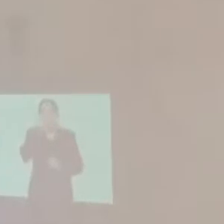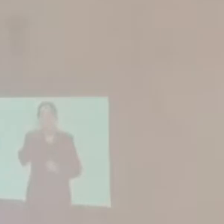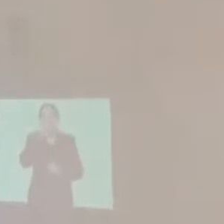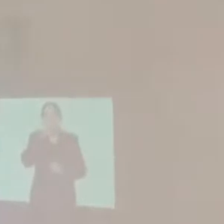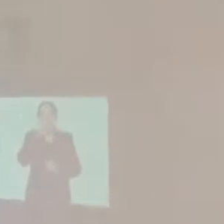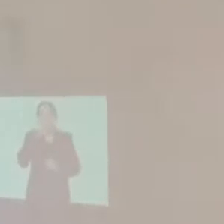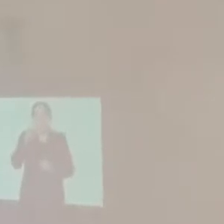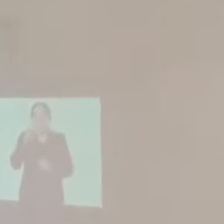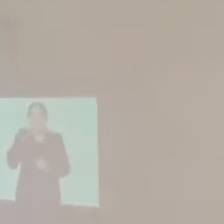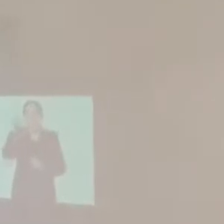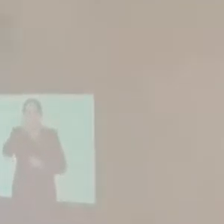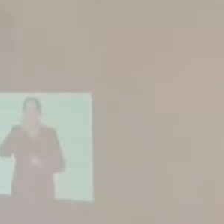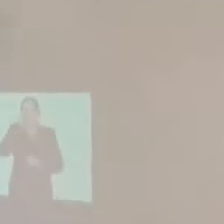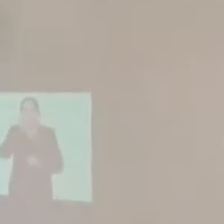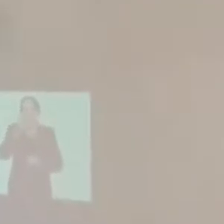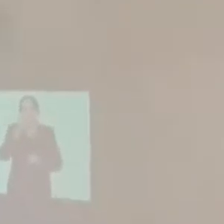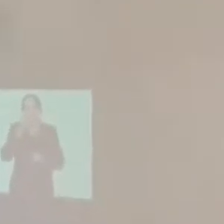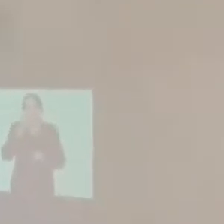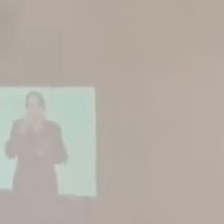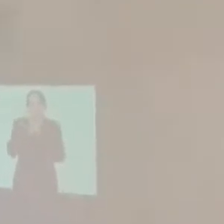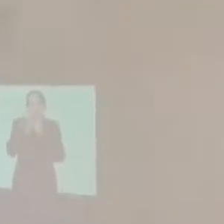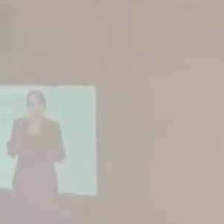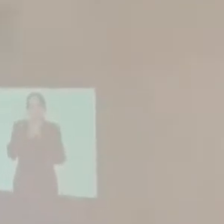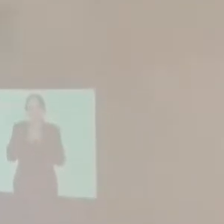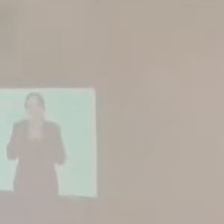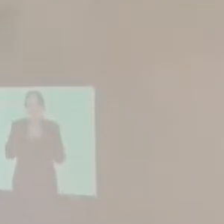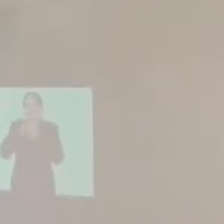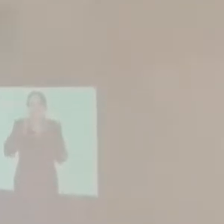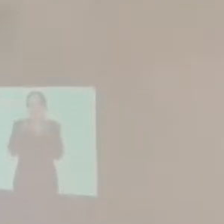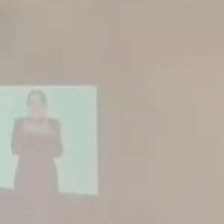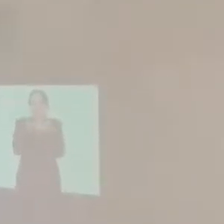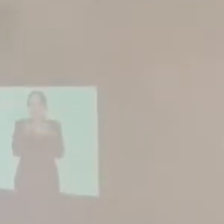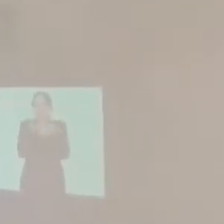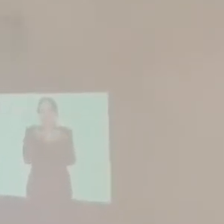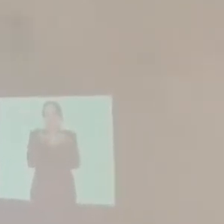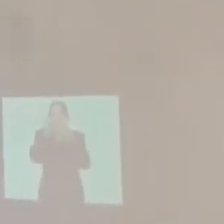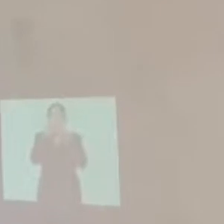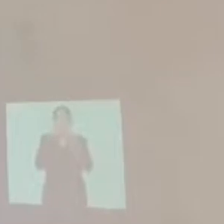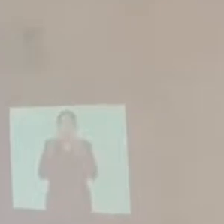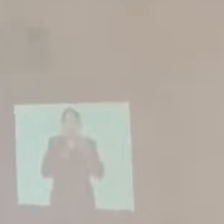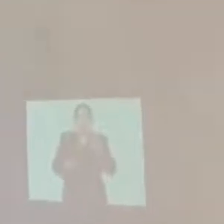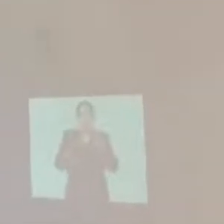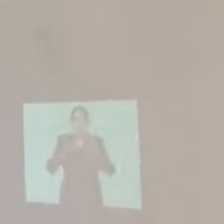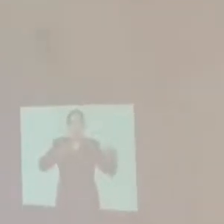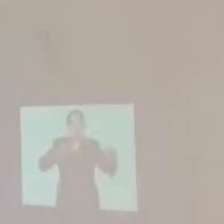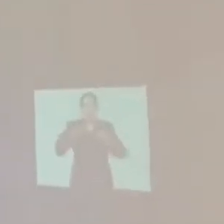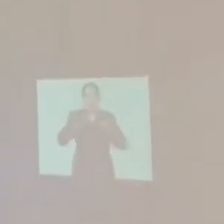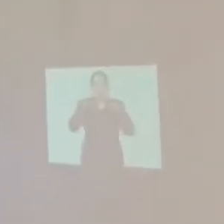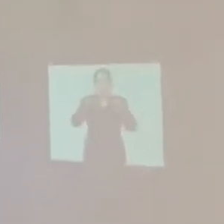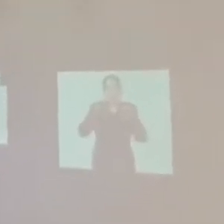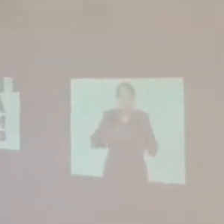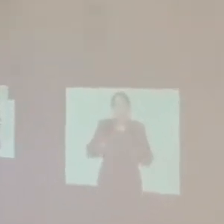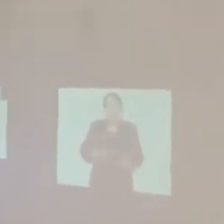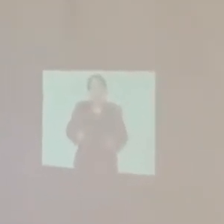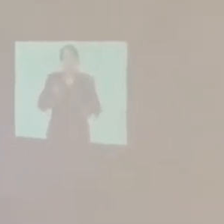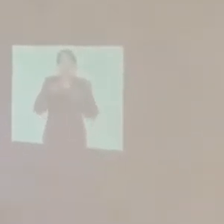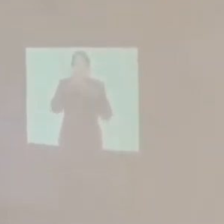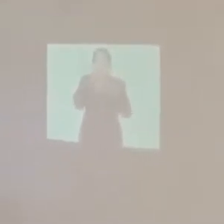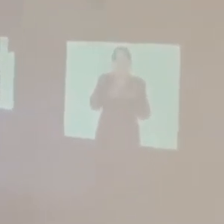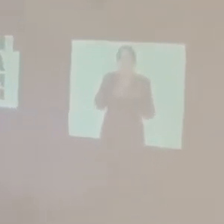ofrecen ciberescuelas, educación artística y deportiva, así como actividades diversas que fortalecen la